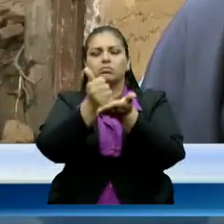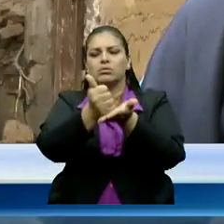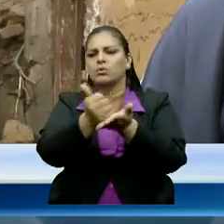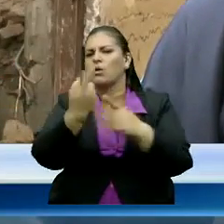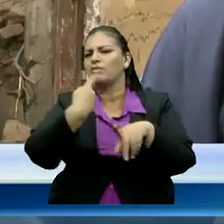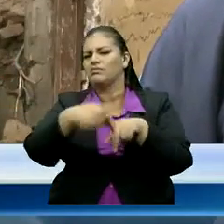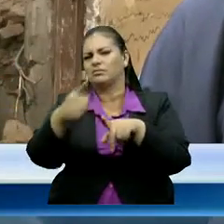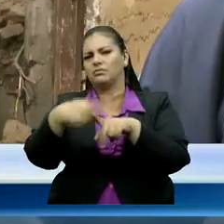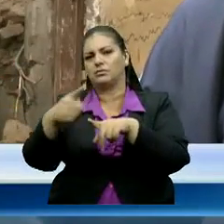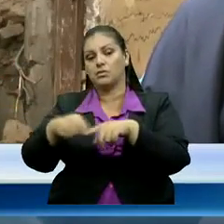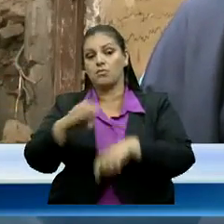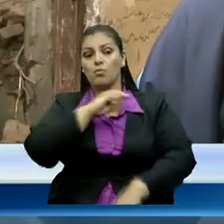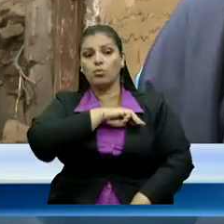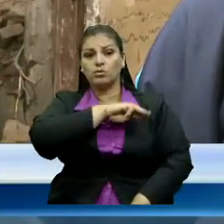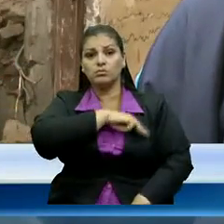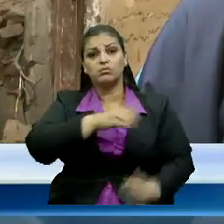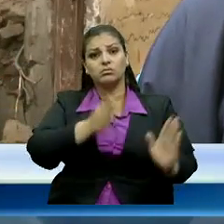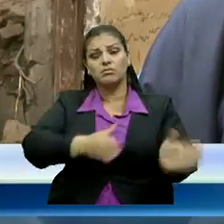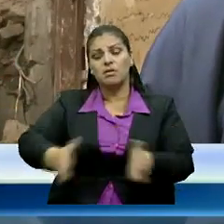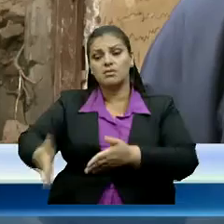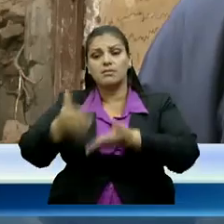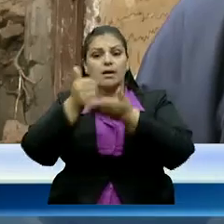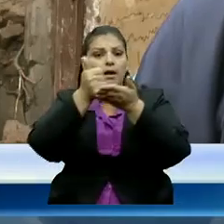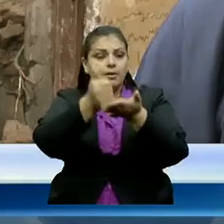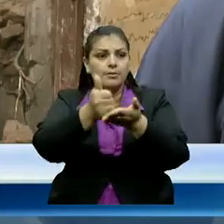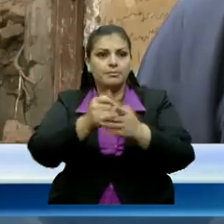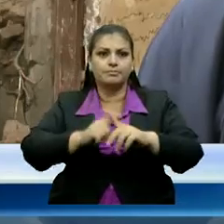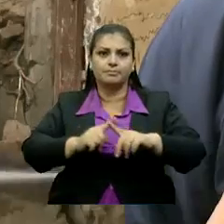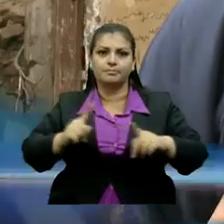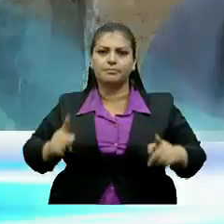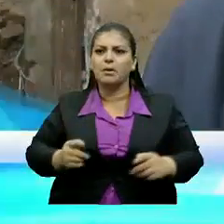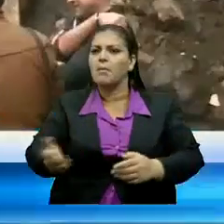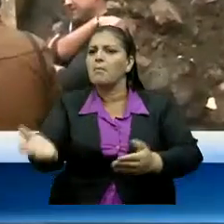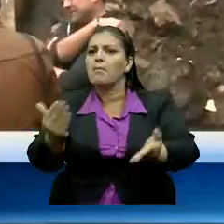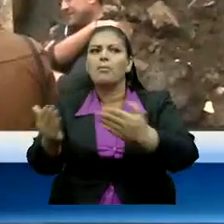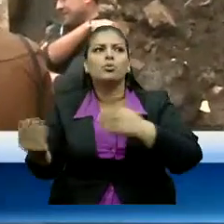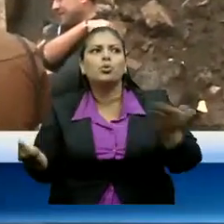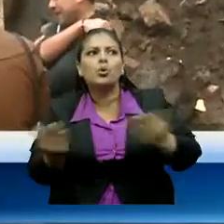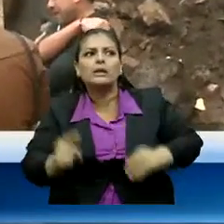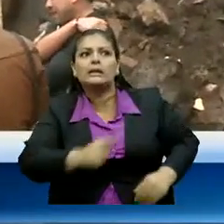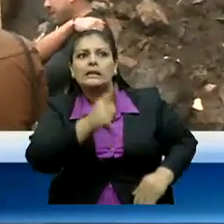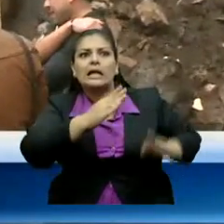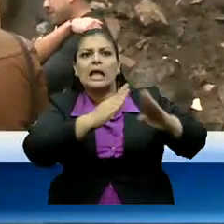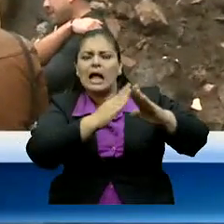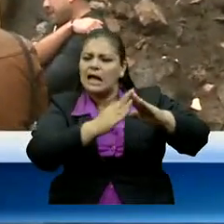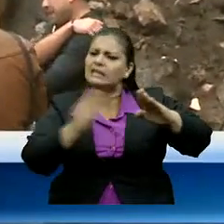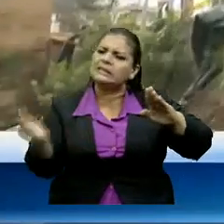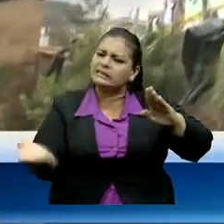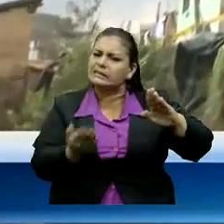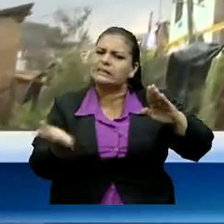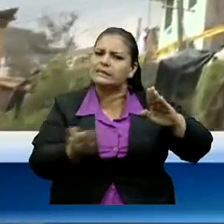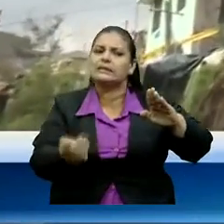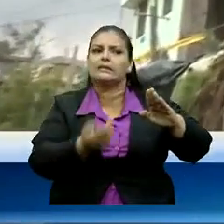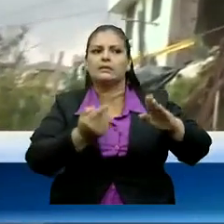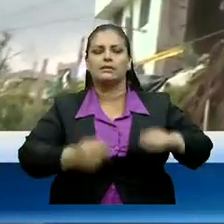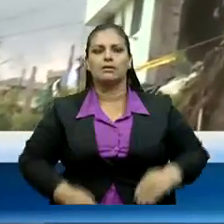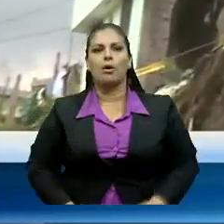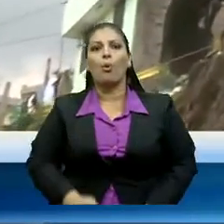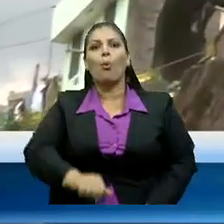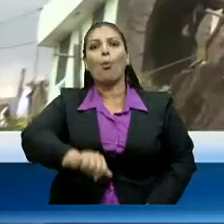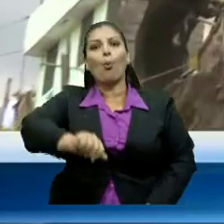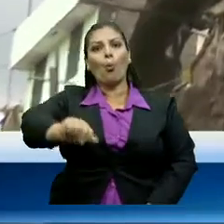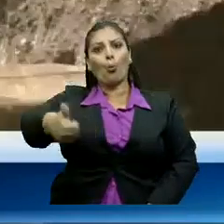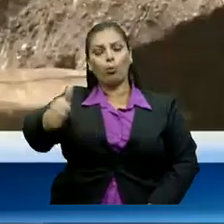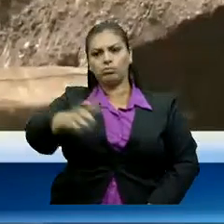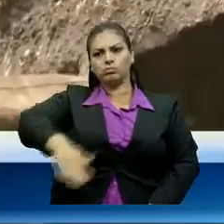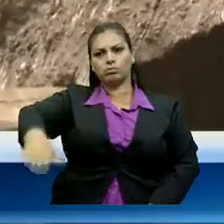hacer, lo estamos haciendo. Sin embargo, todos van a familias acogientes. Más al sur, en el sector de San Roque, una pared cedió debido a la